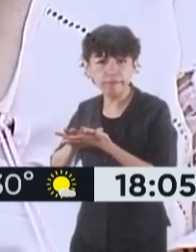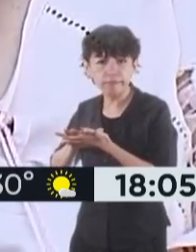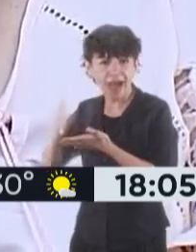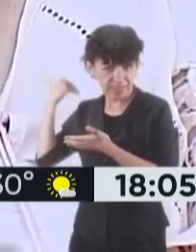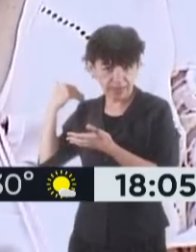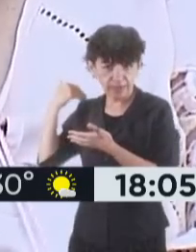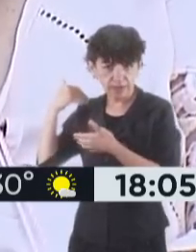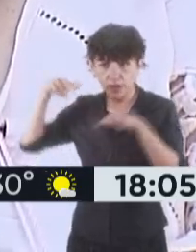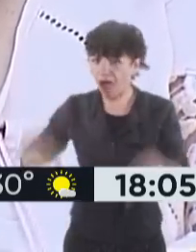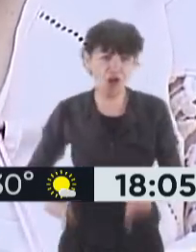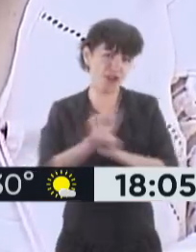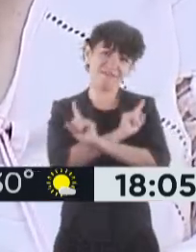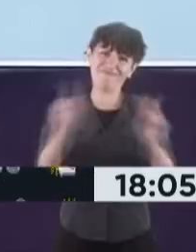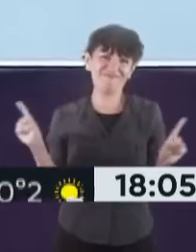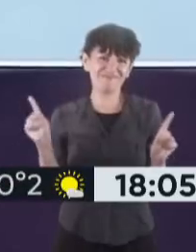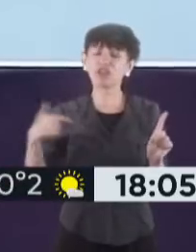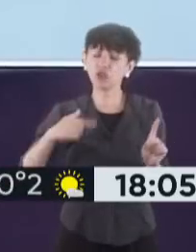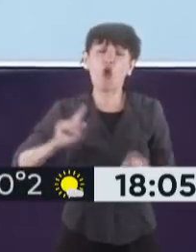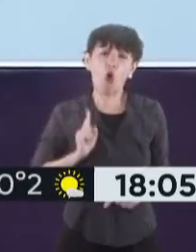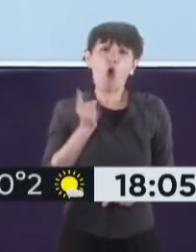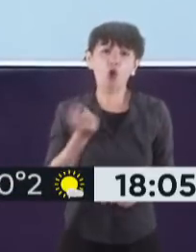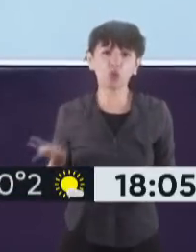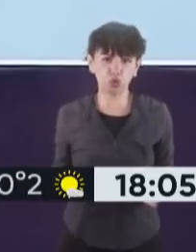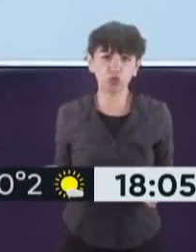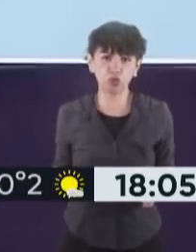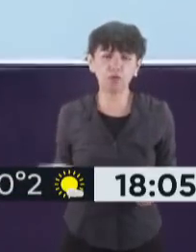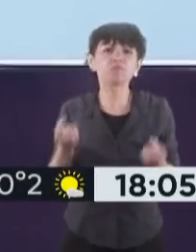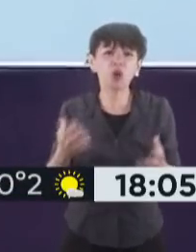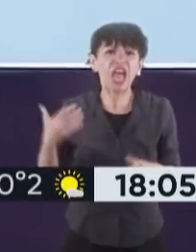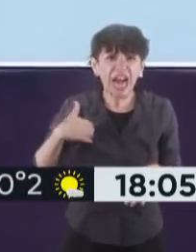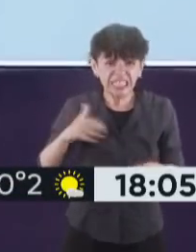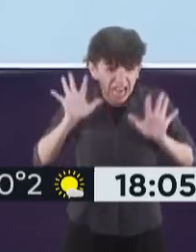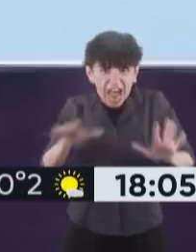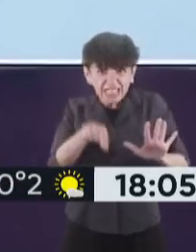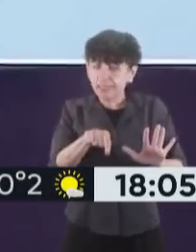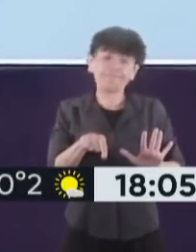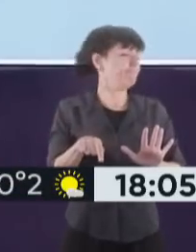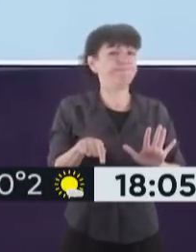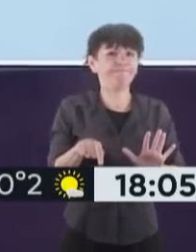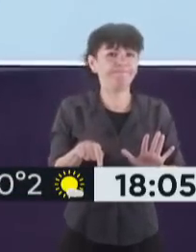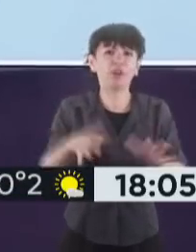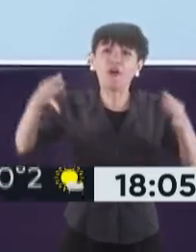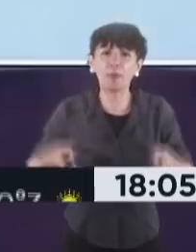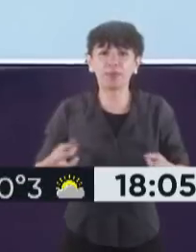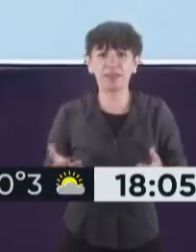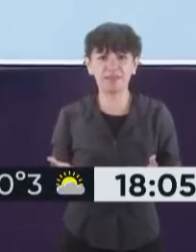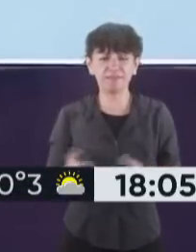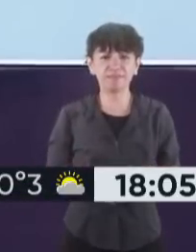pasa. Y yo estoy orgulloso de que en esta Argentina nada de eso pase. Por eso les